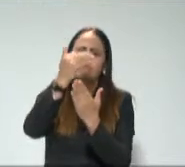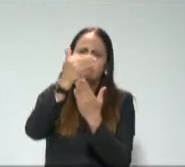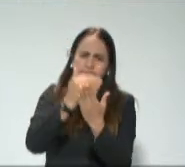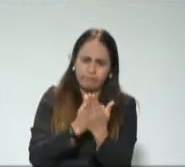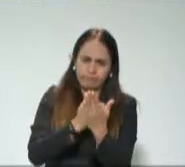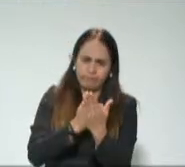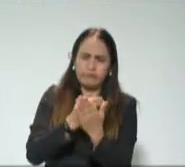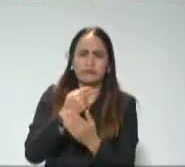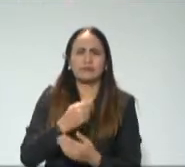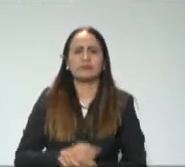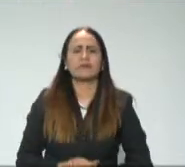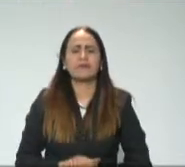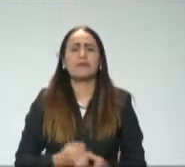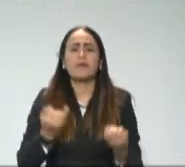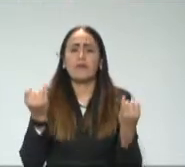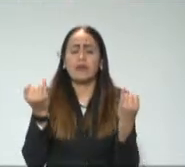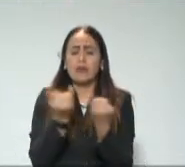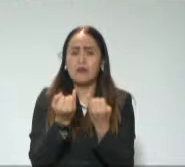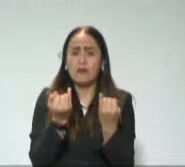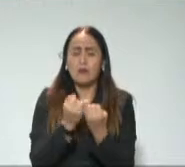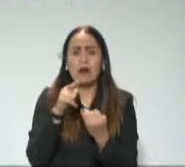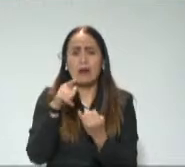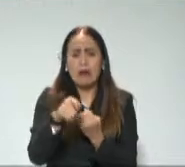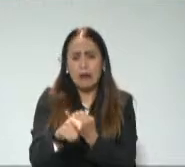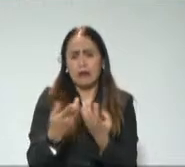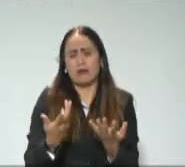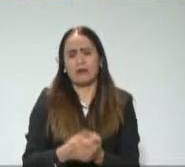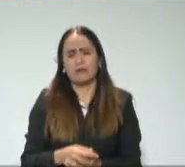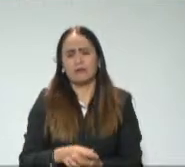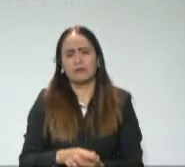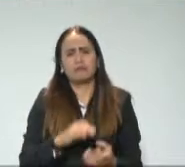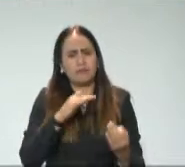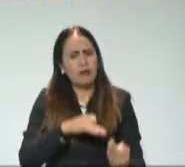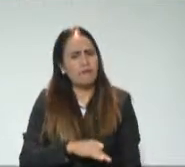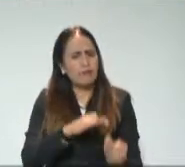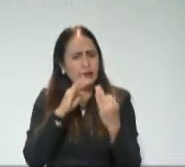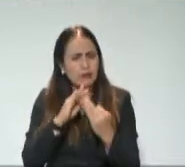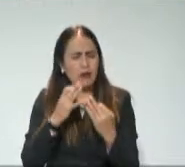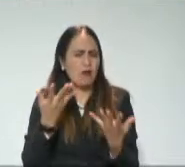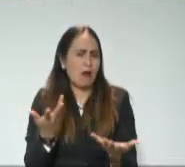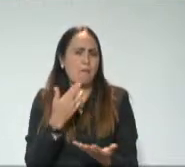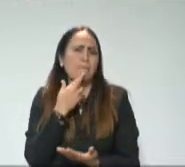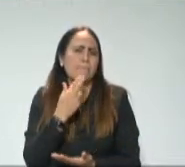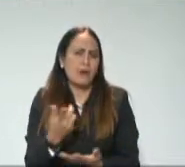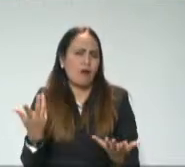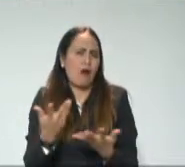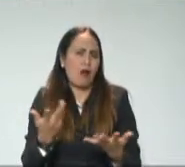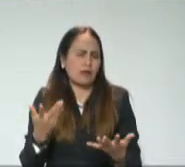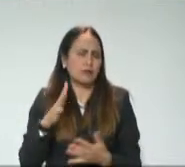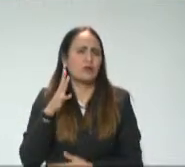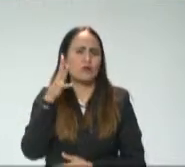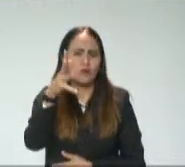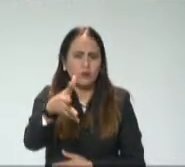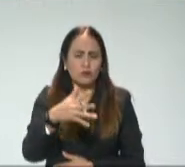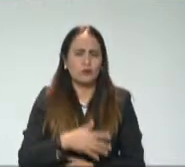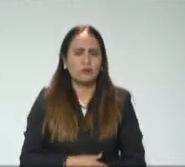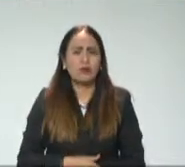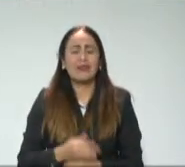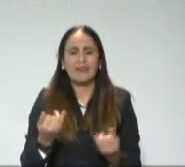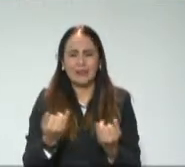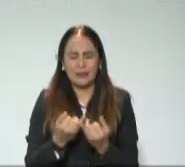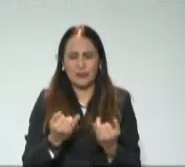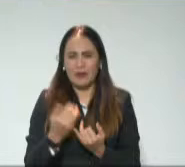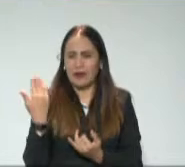enfrentamos y a por supuesto responder mejor en en el futuro y aquí es importante también señalar y Cristian ha